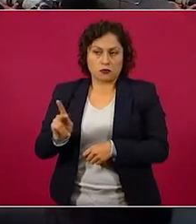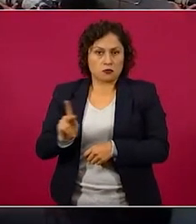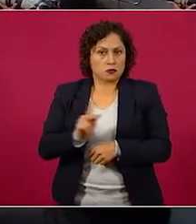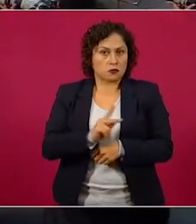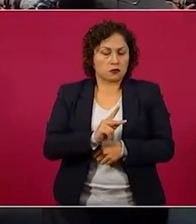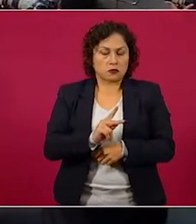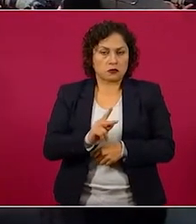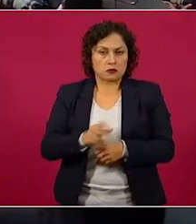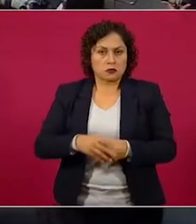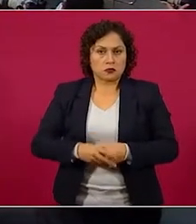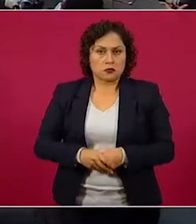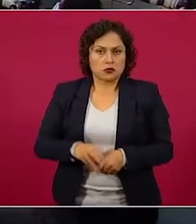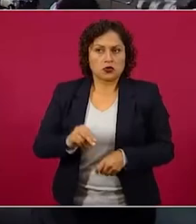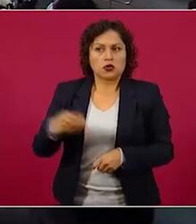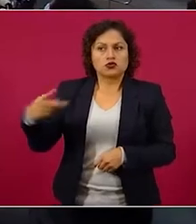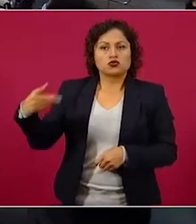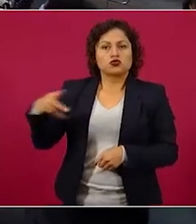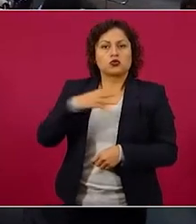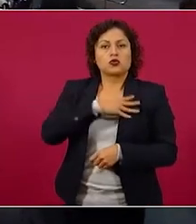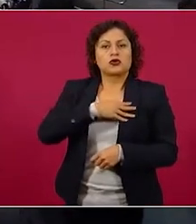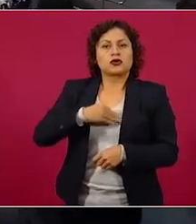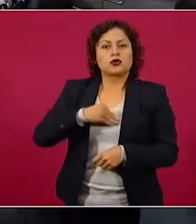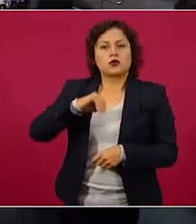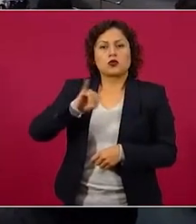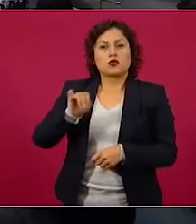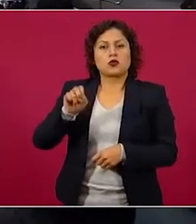Juan Nepomuceno Almonte,